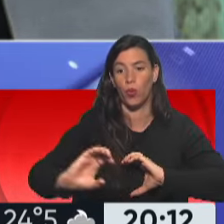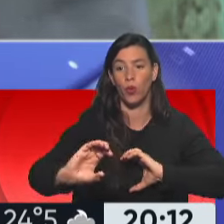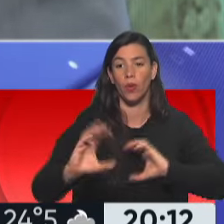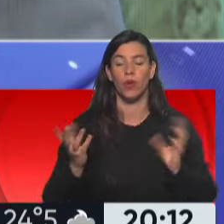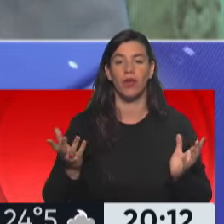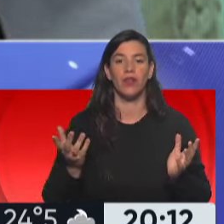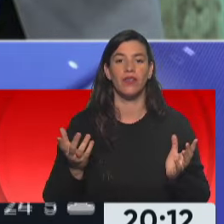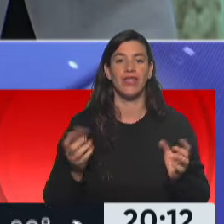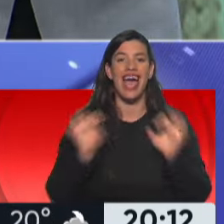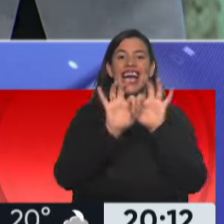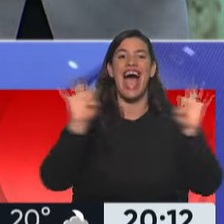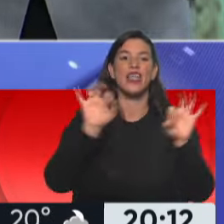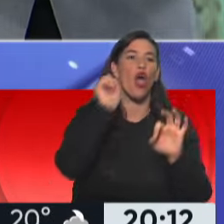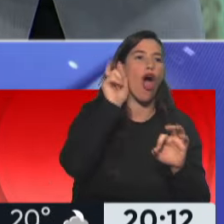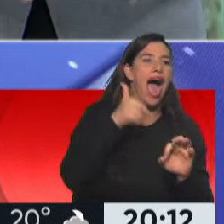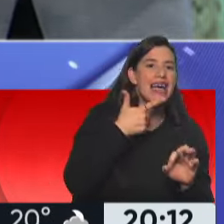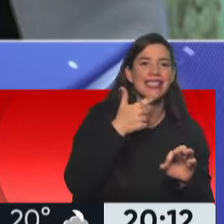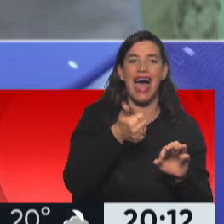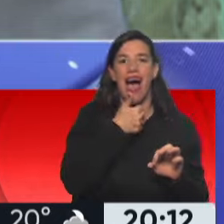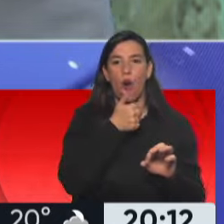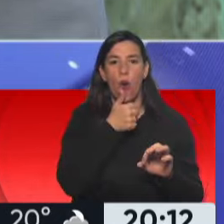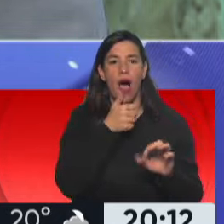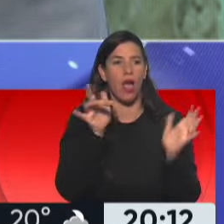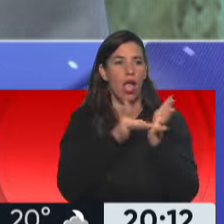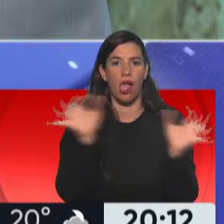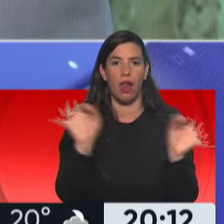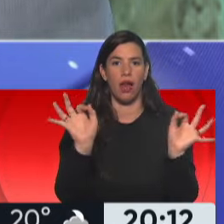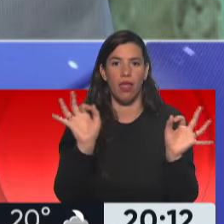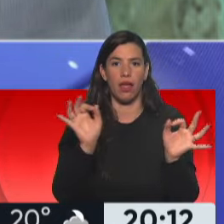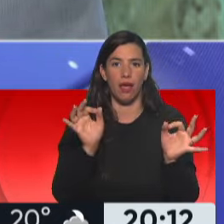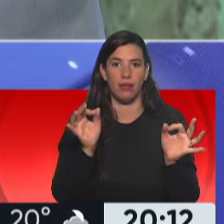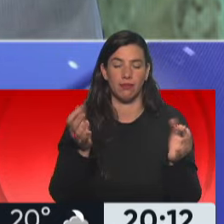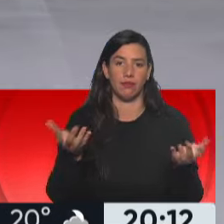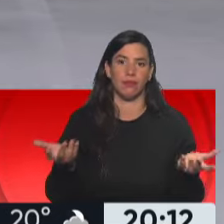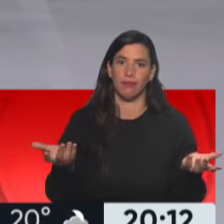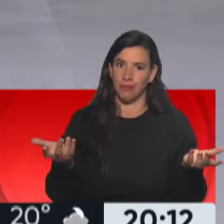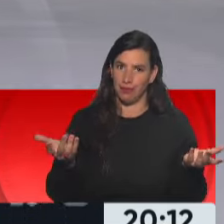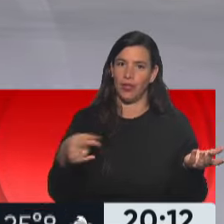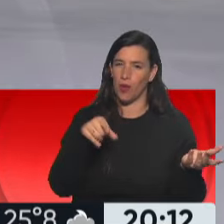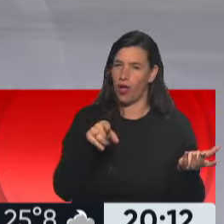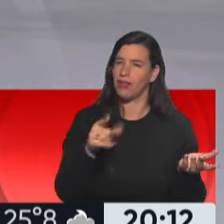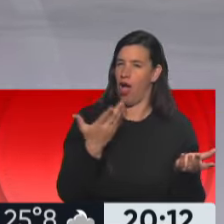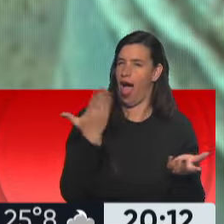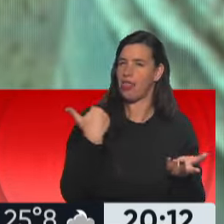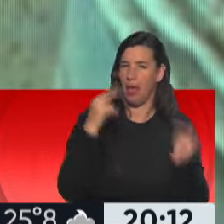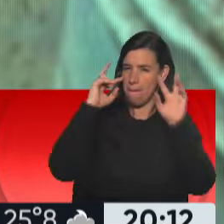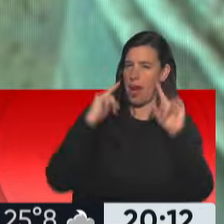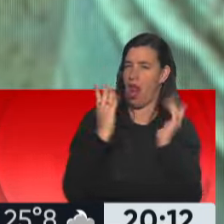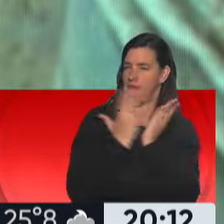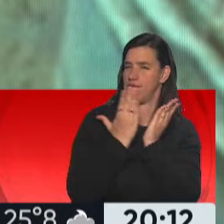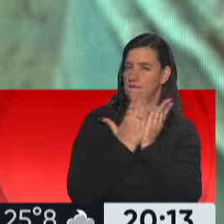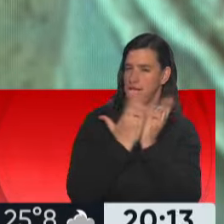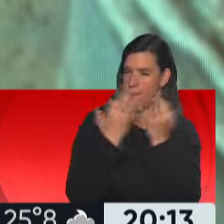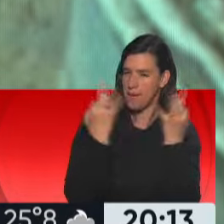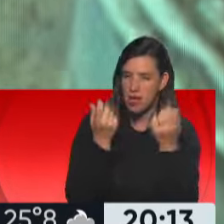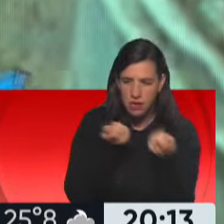solo caño de gas ni de agua. Bueno, pues eso también los iba a delatar. Claro. Estaba estudiado hasta eso. Cuando llegó la policía a